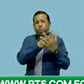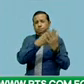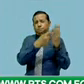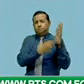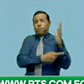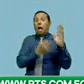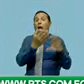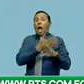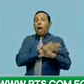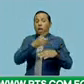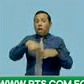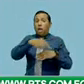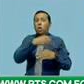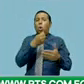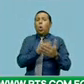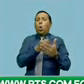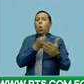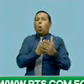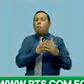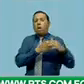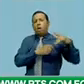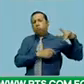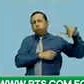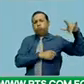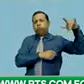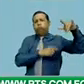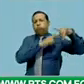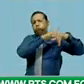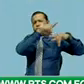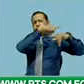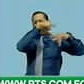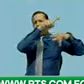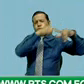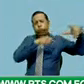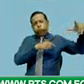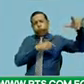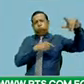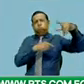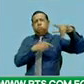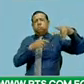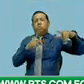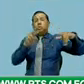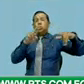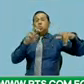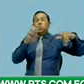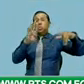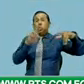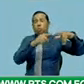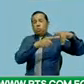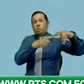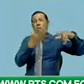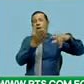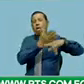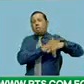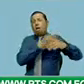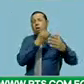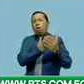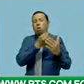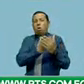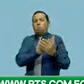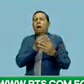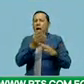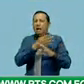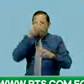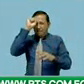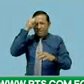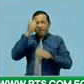los helicópteros Druf. La investigación sobre la adquisición de helicópteros Druf por parte del Estado ecuatoriano fue desestimada y archivada